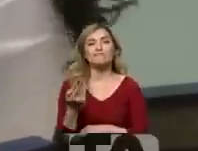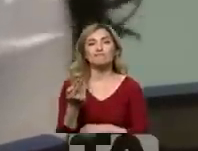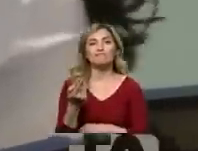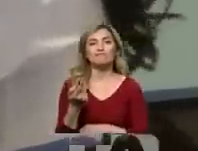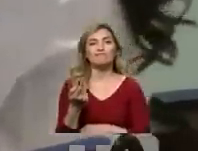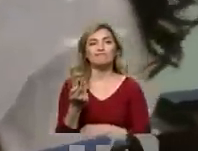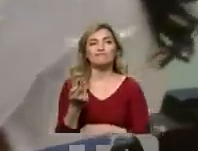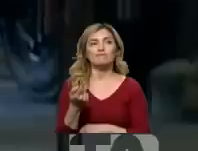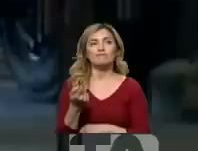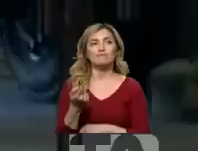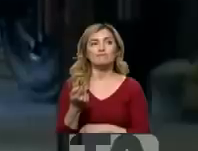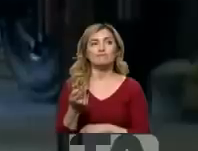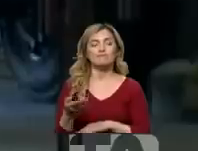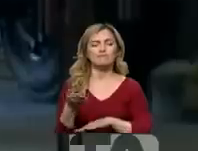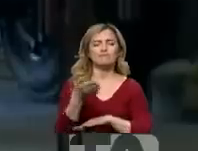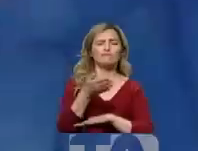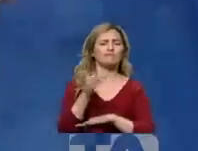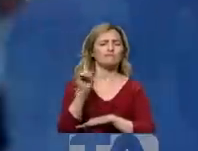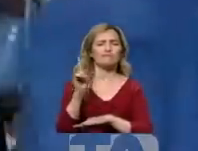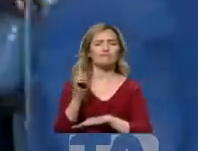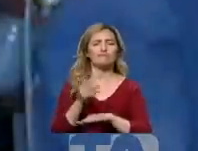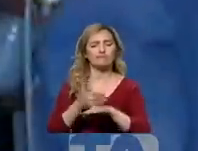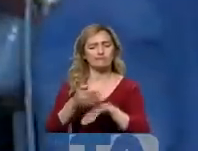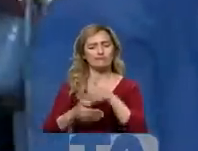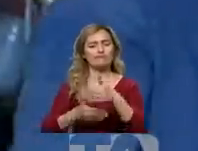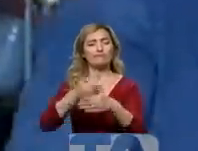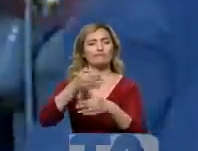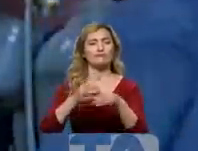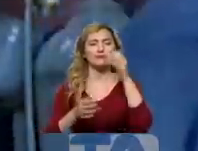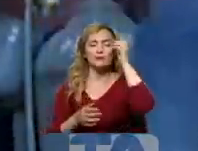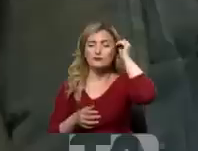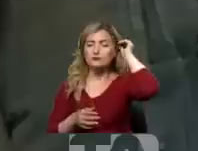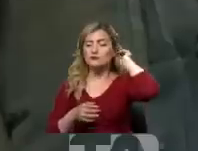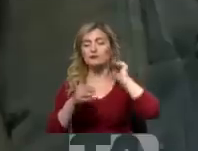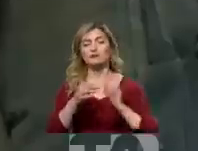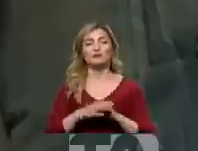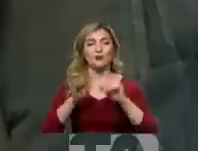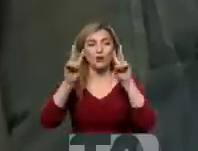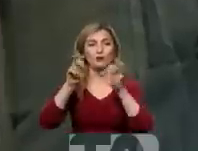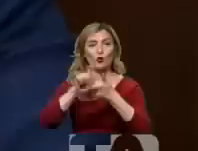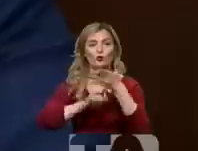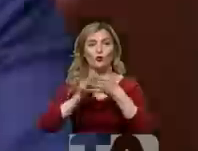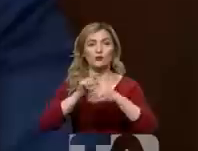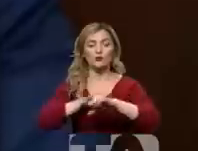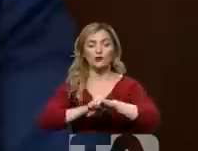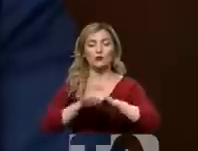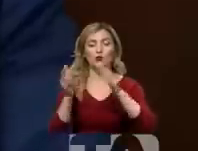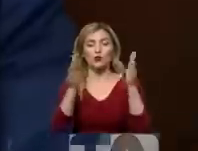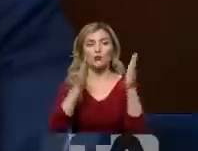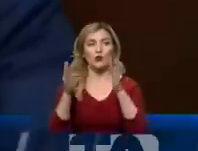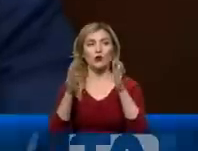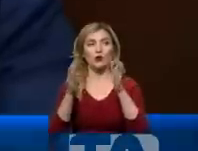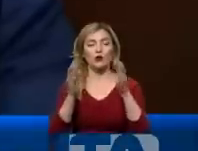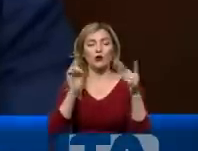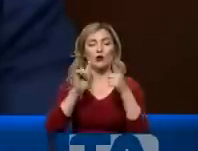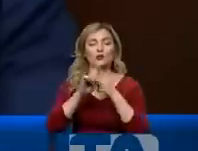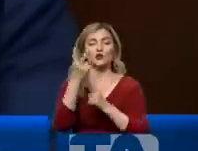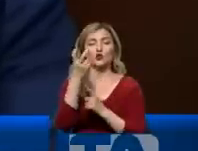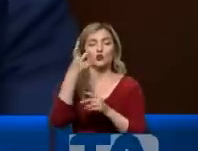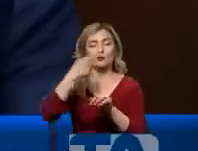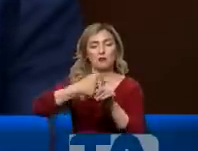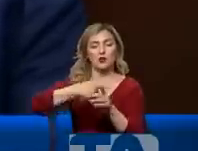serán retroactivas. Una de las novedades en este sentido es el contrato de tiempo determinado. Tendrá una duración de hasta 12